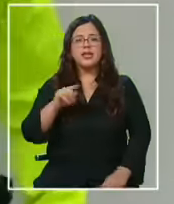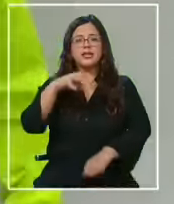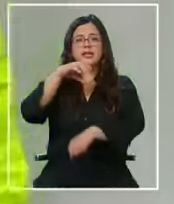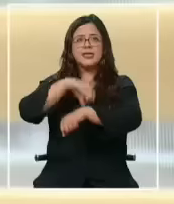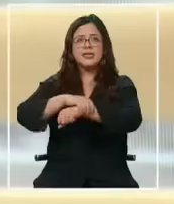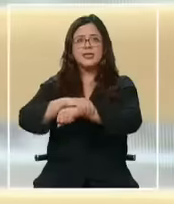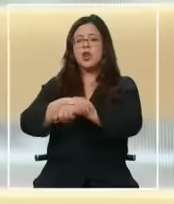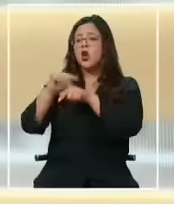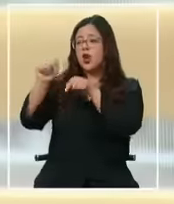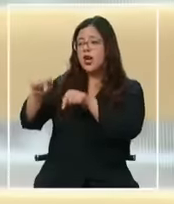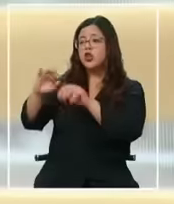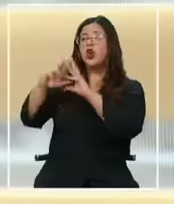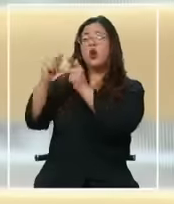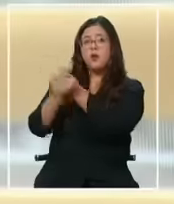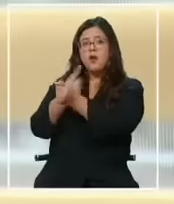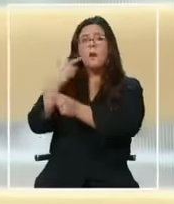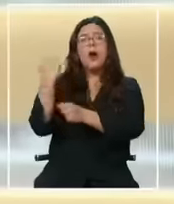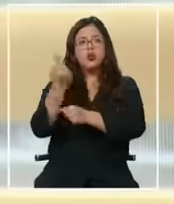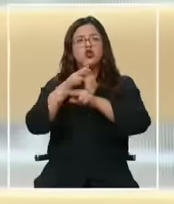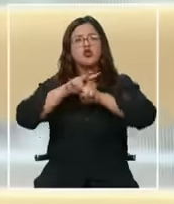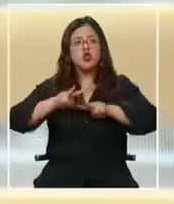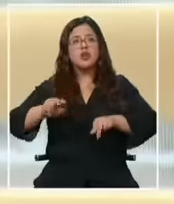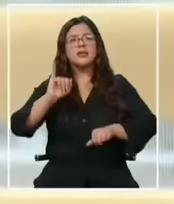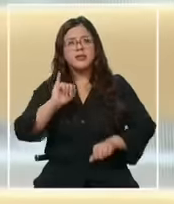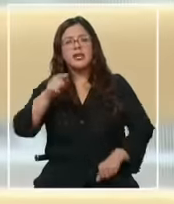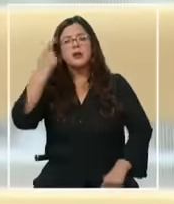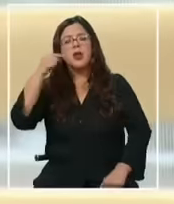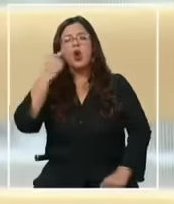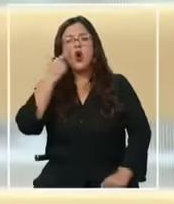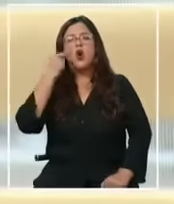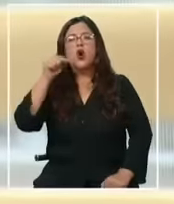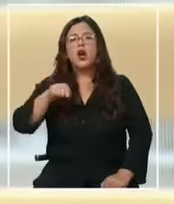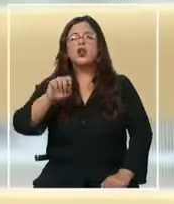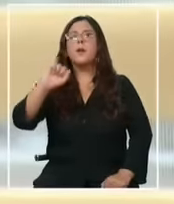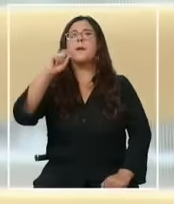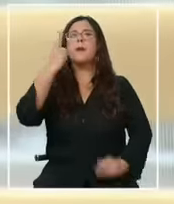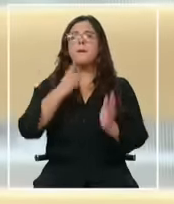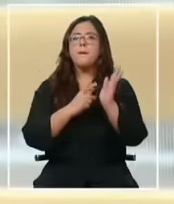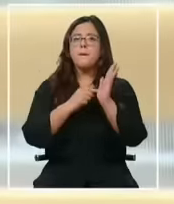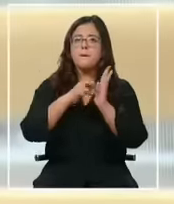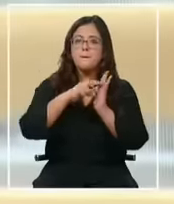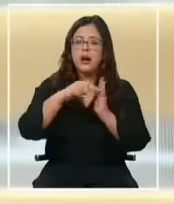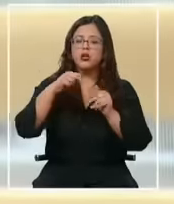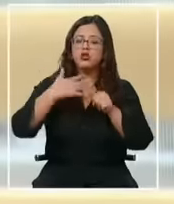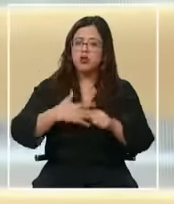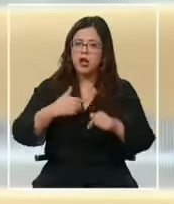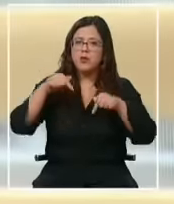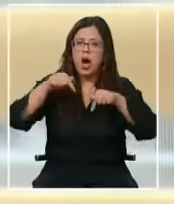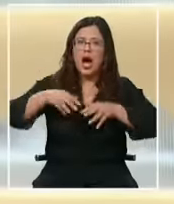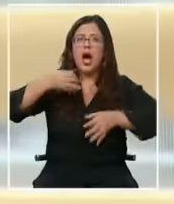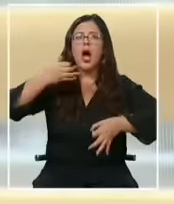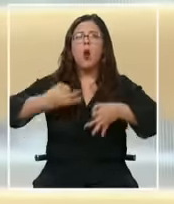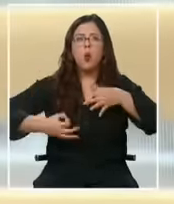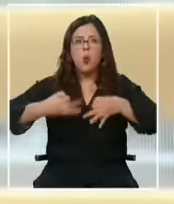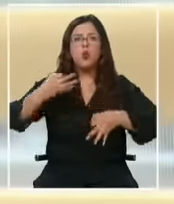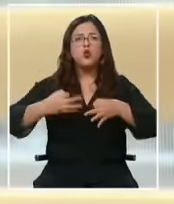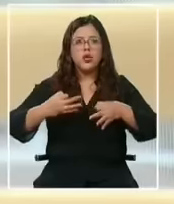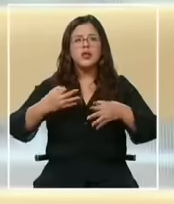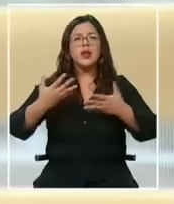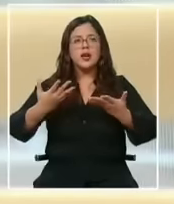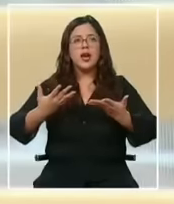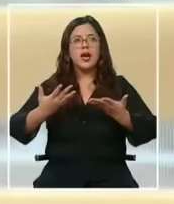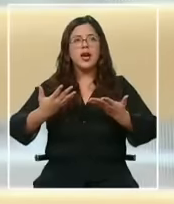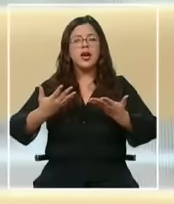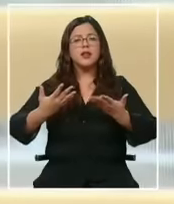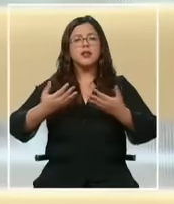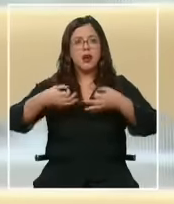nos genera mayor tranquilidad, pero insisto y recalco que este es el primer paso. Nosotros esperamos de que ahora la justicia haga su trabajo, de